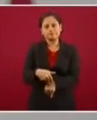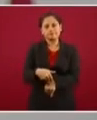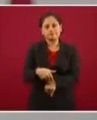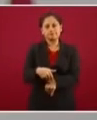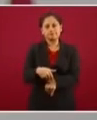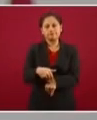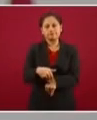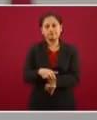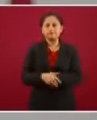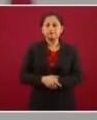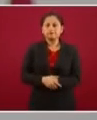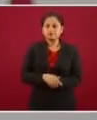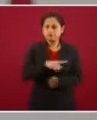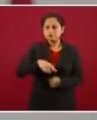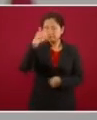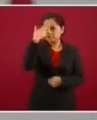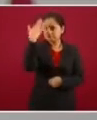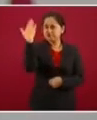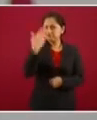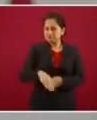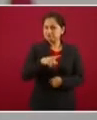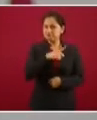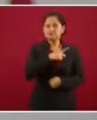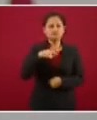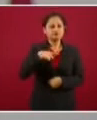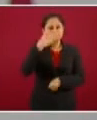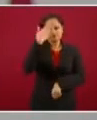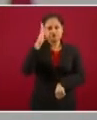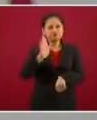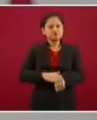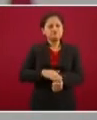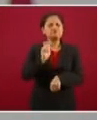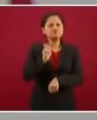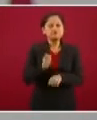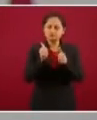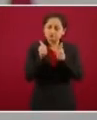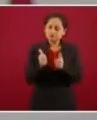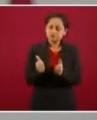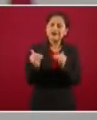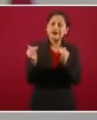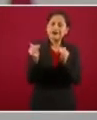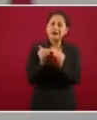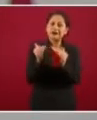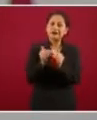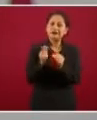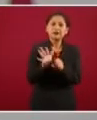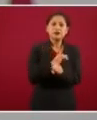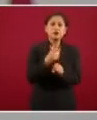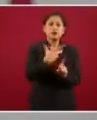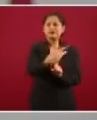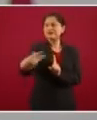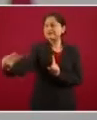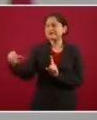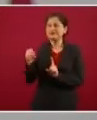lo ilustra todo: quédate en casa, quédate en casa. No queremos que haya contagios. Hemos sido también